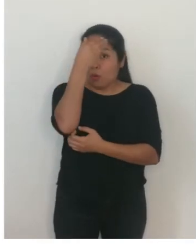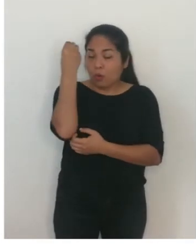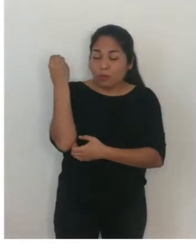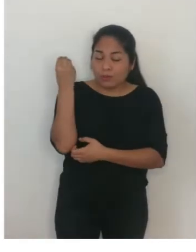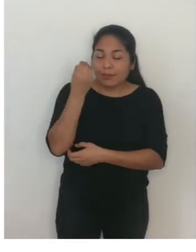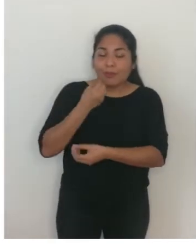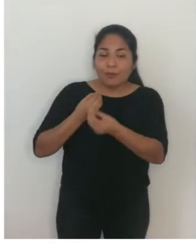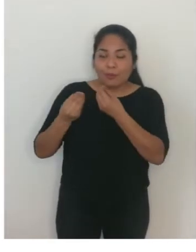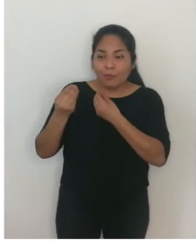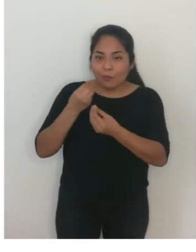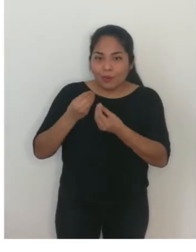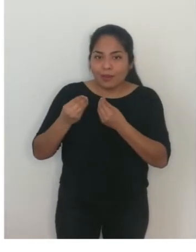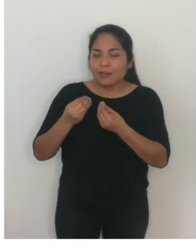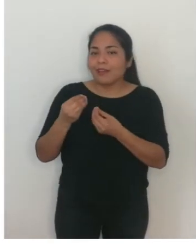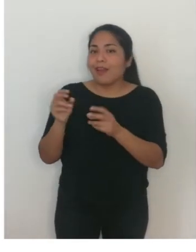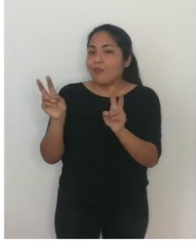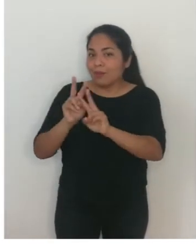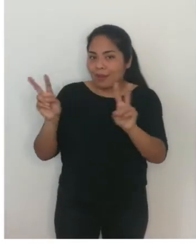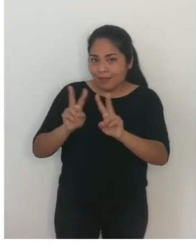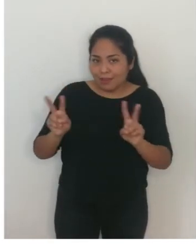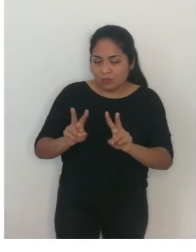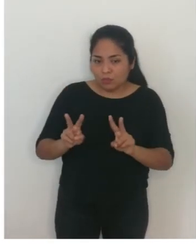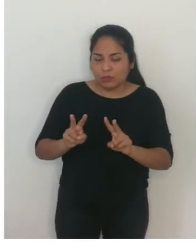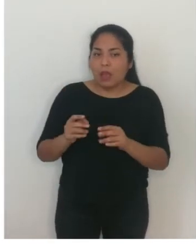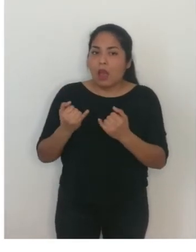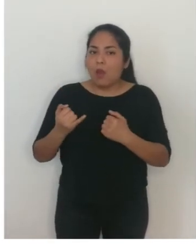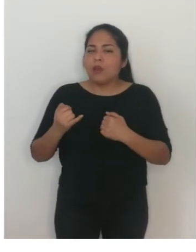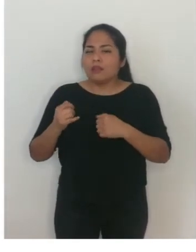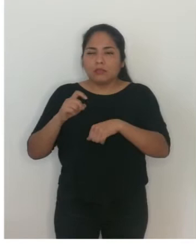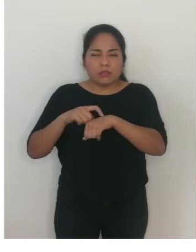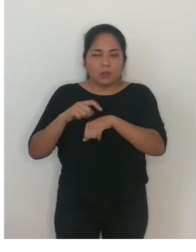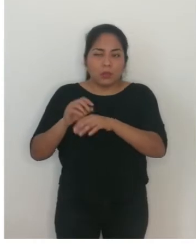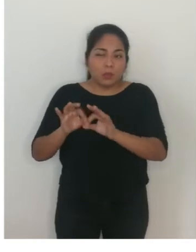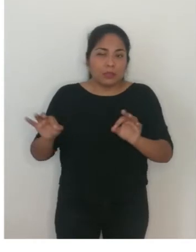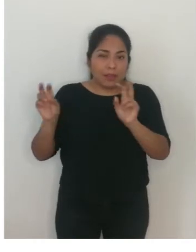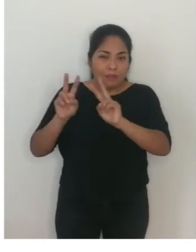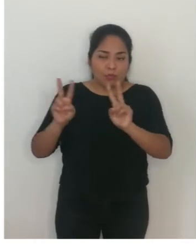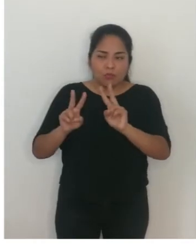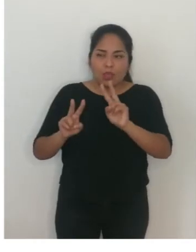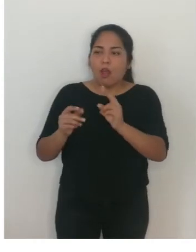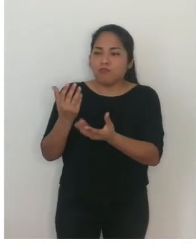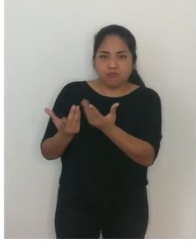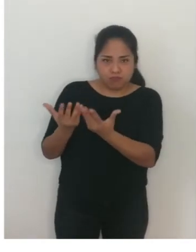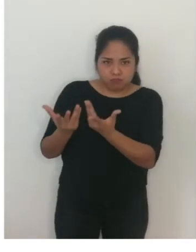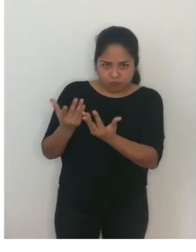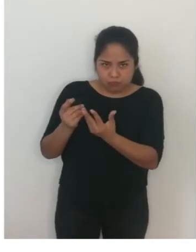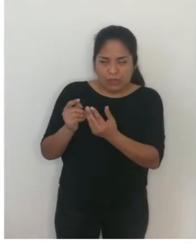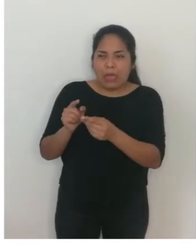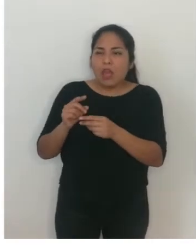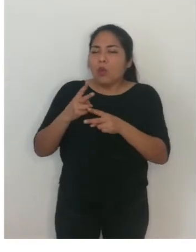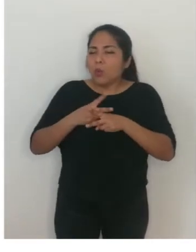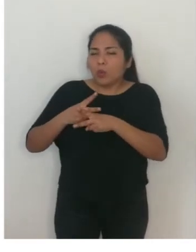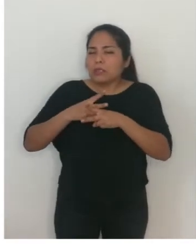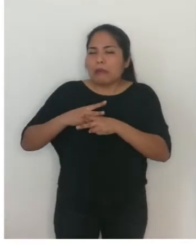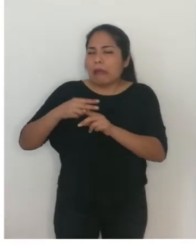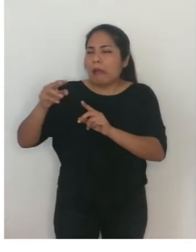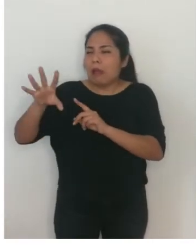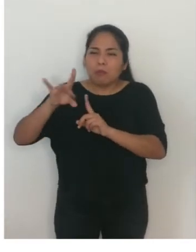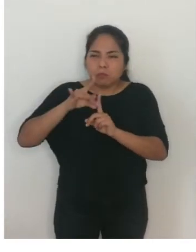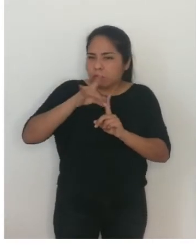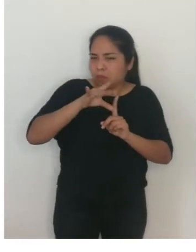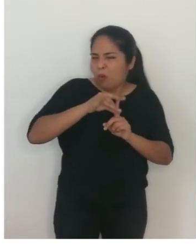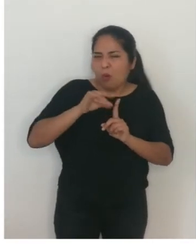olvidemos de tener un consumo de verduras si bien en estos casos más que nada las verduras deben ser cocidos para evitar cualquier